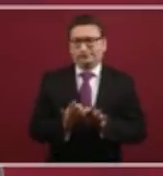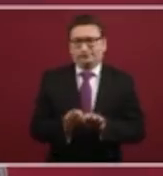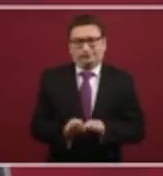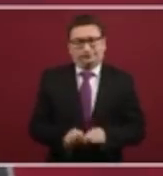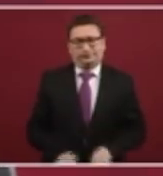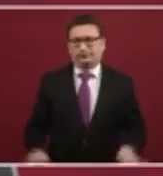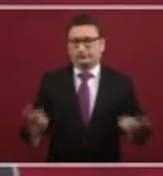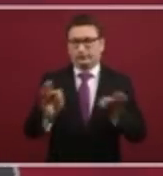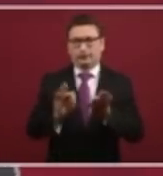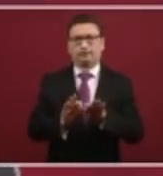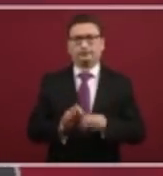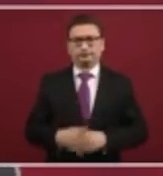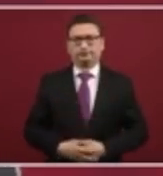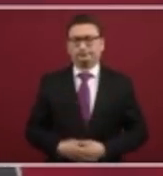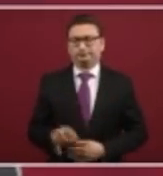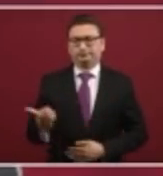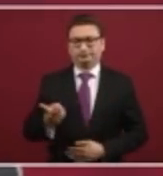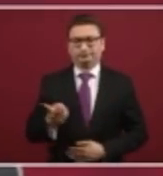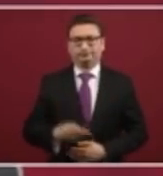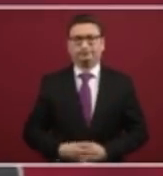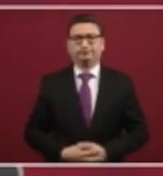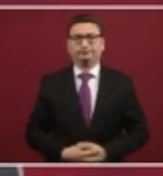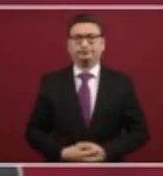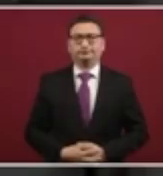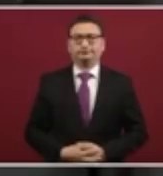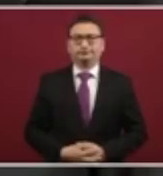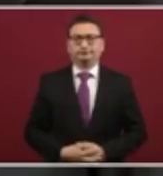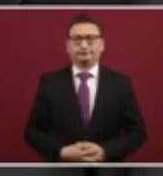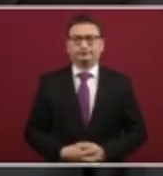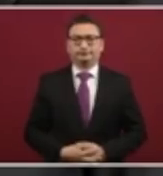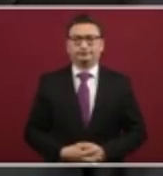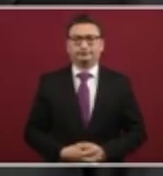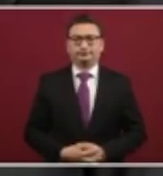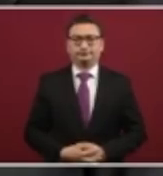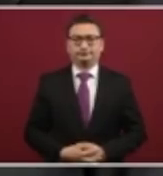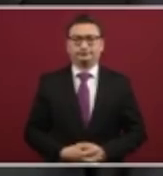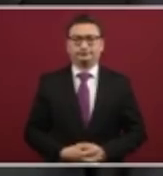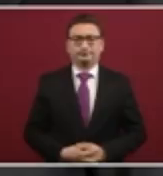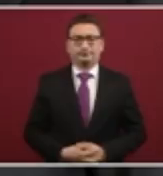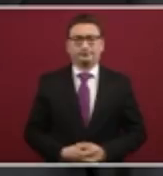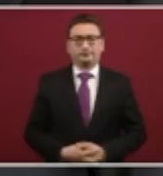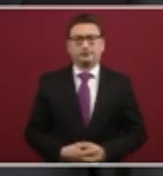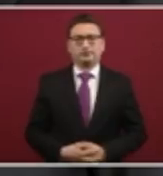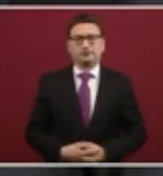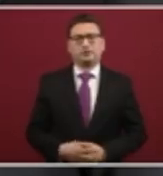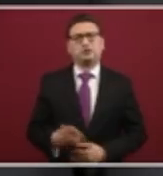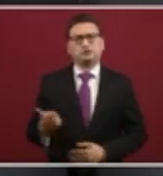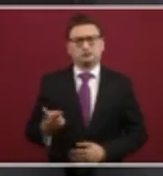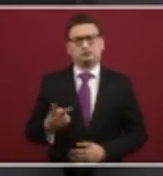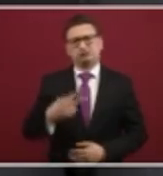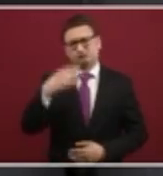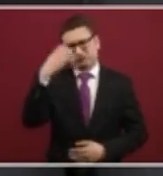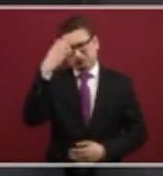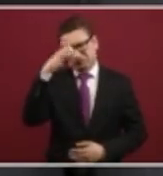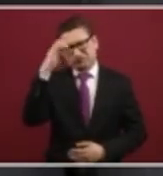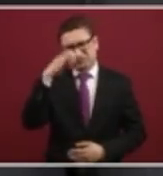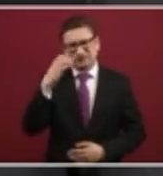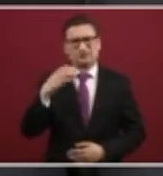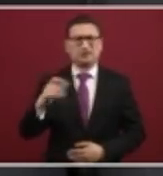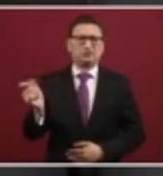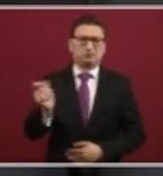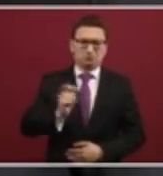distintivo de los dos no solo la experiencia el